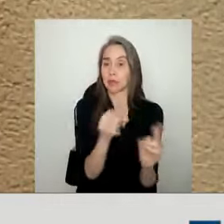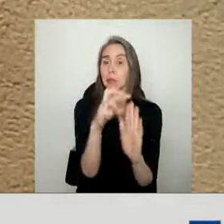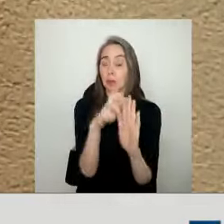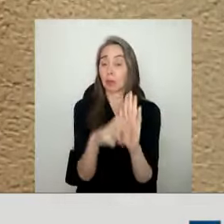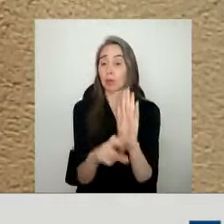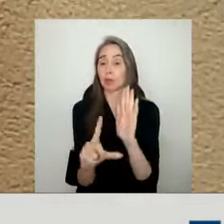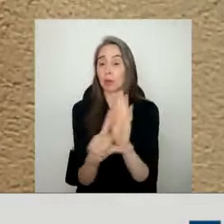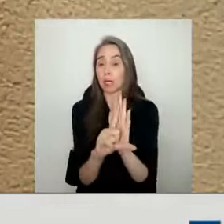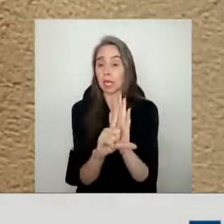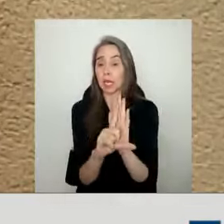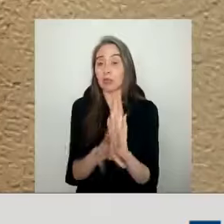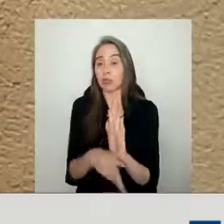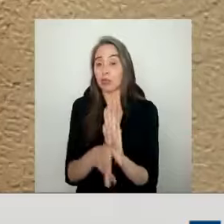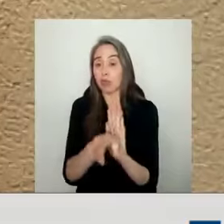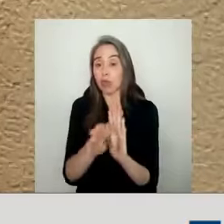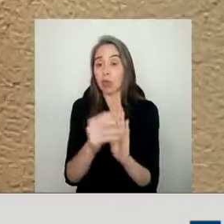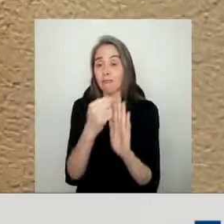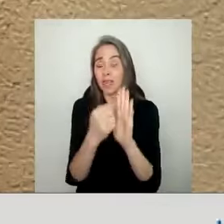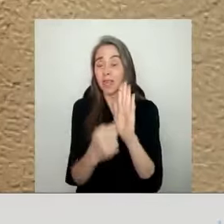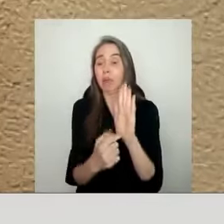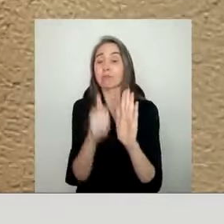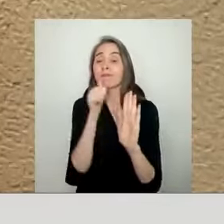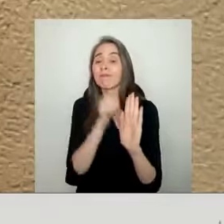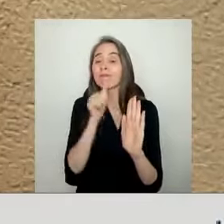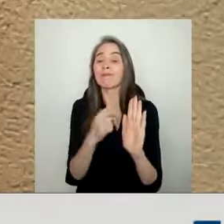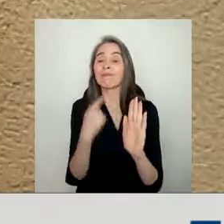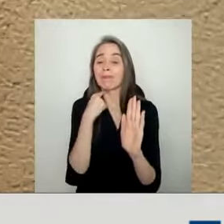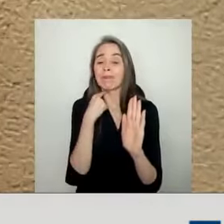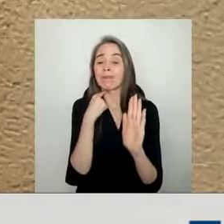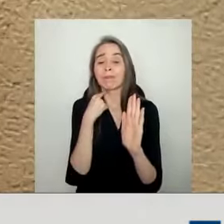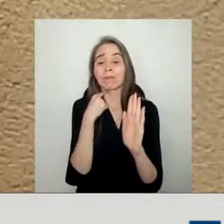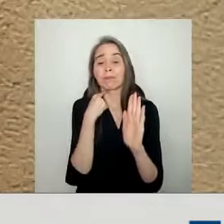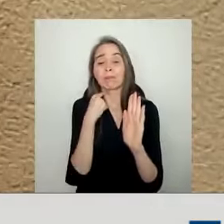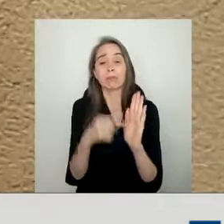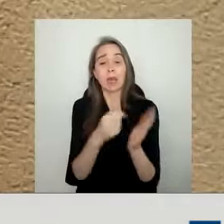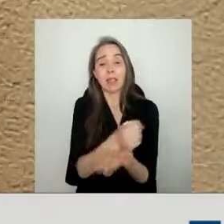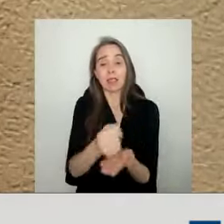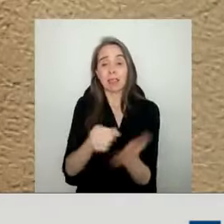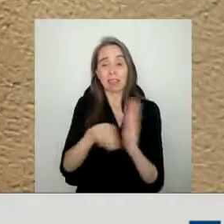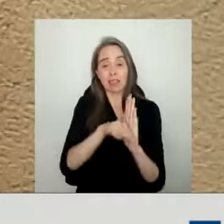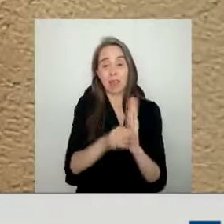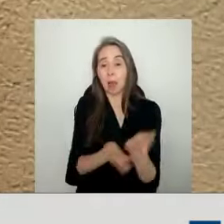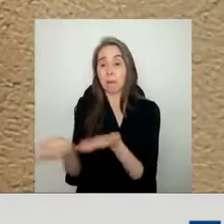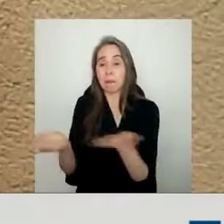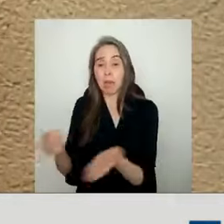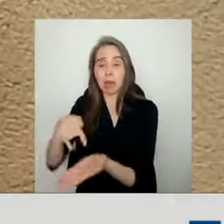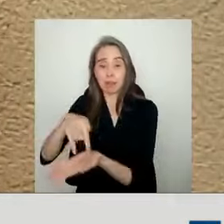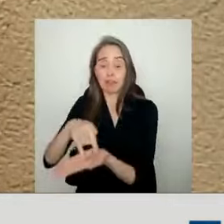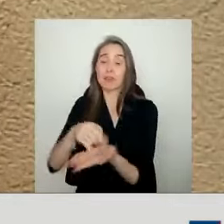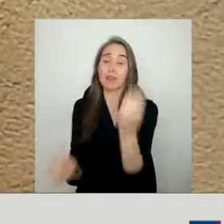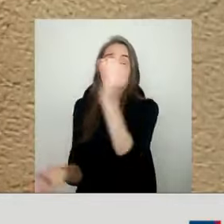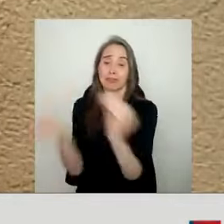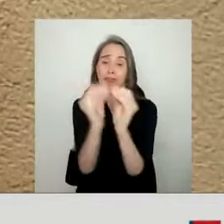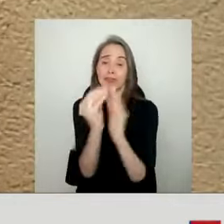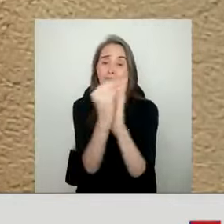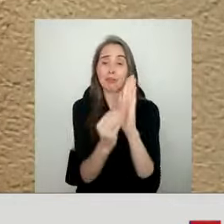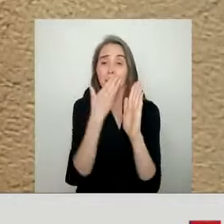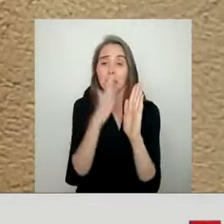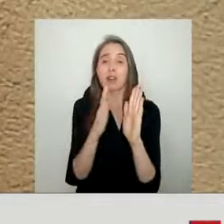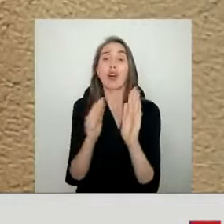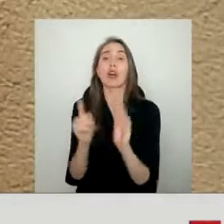aún presenta deficiencias que deben ser mejoradas durante su tramitación especialmente en cuanto a gobernanza